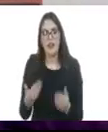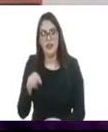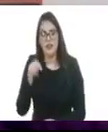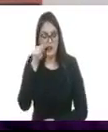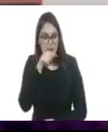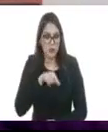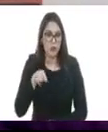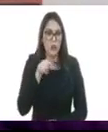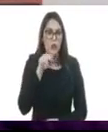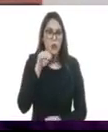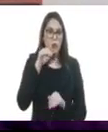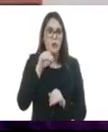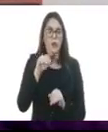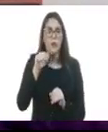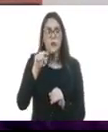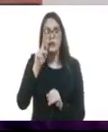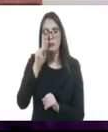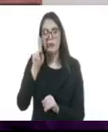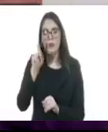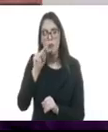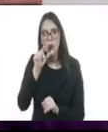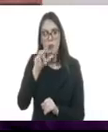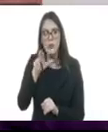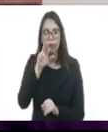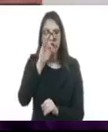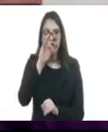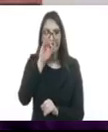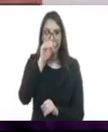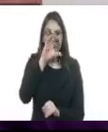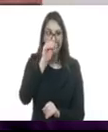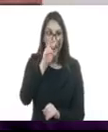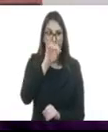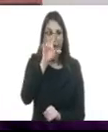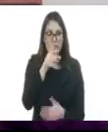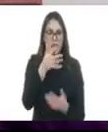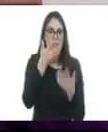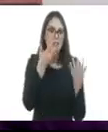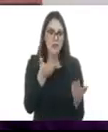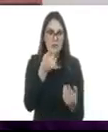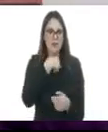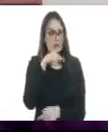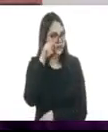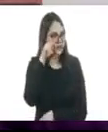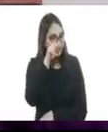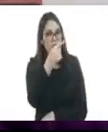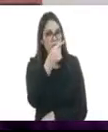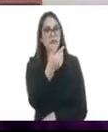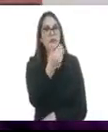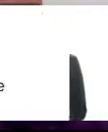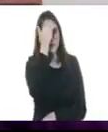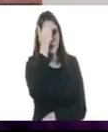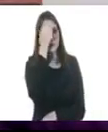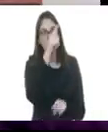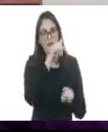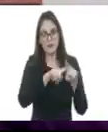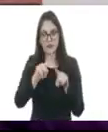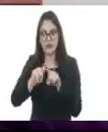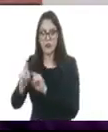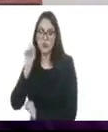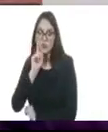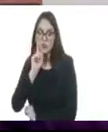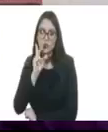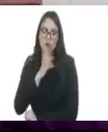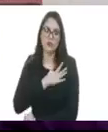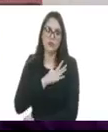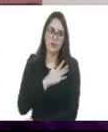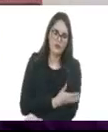Popular Francisco Villa, pues conocí a varias de las compañeras, de mis compañeritas ahora, claro,